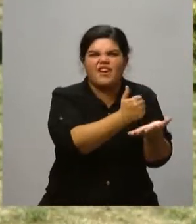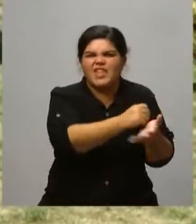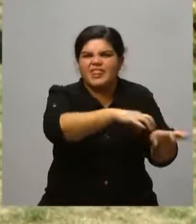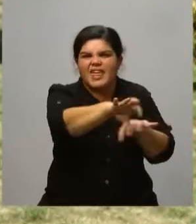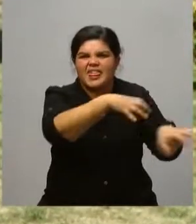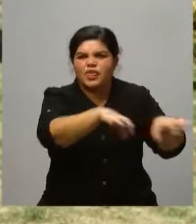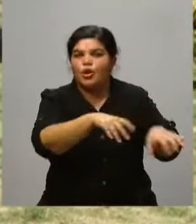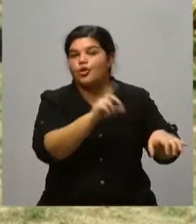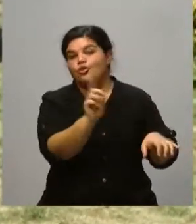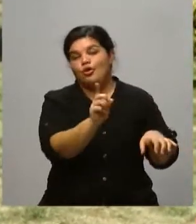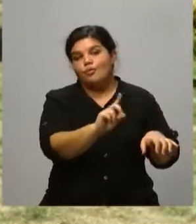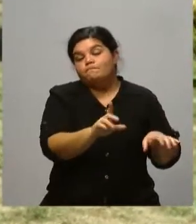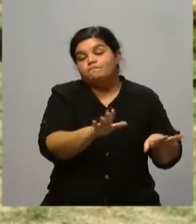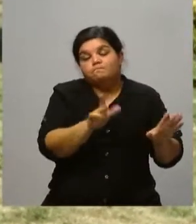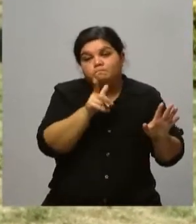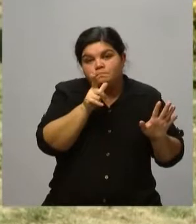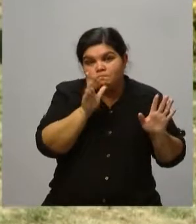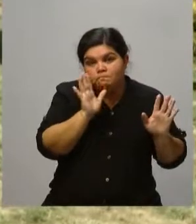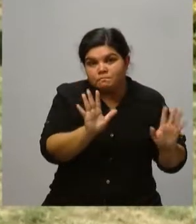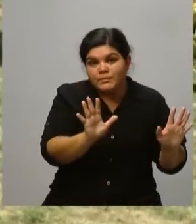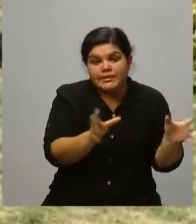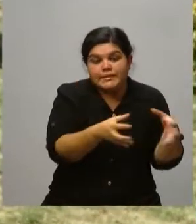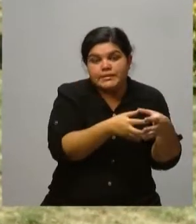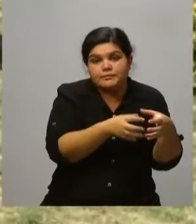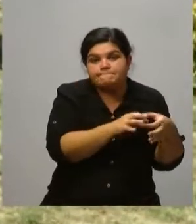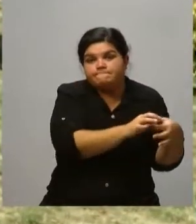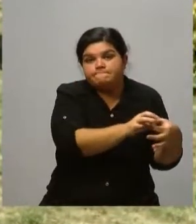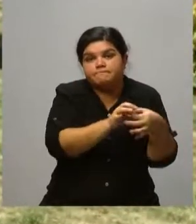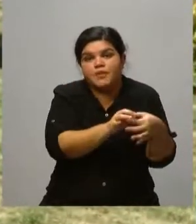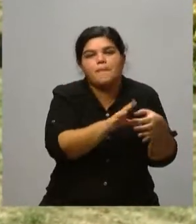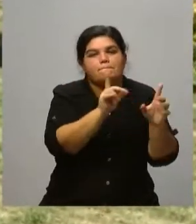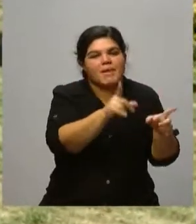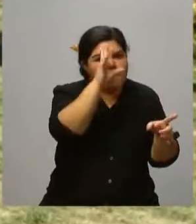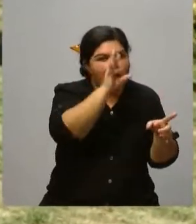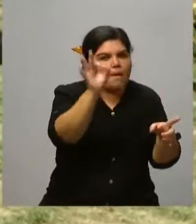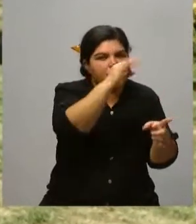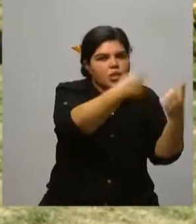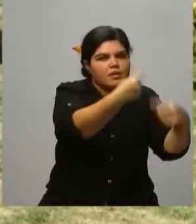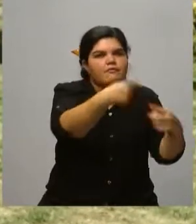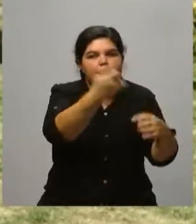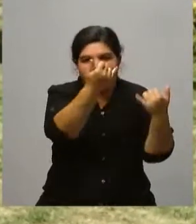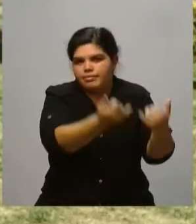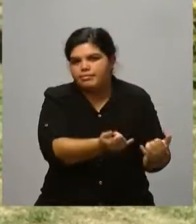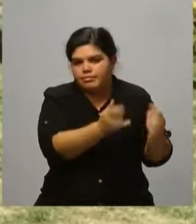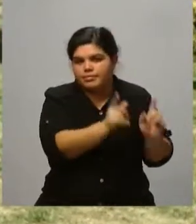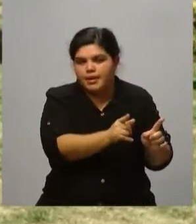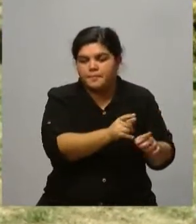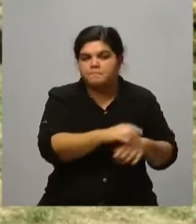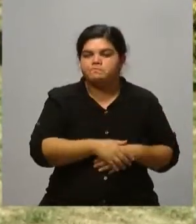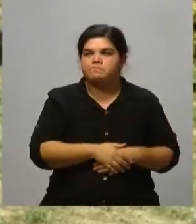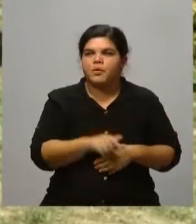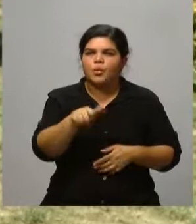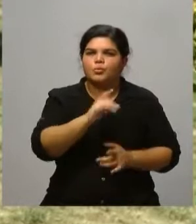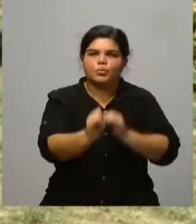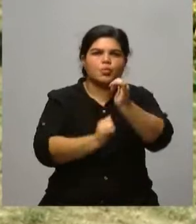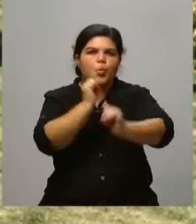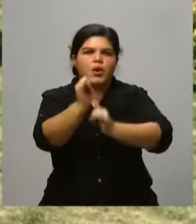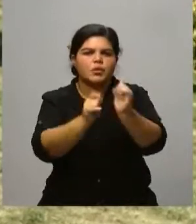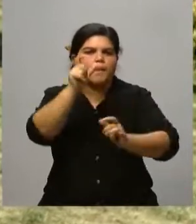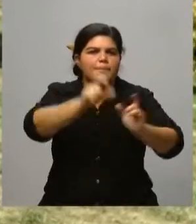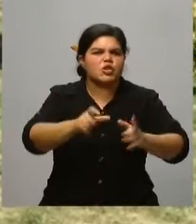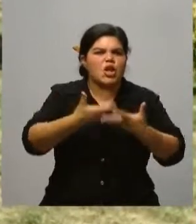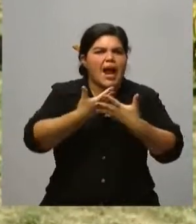va a negociar esa situación. ¿Qué posición van a tomar, en definitiva? Obviamente, qué posición van a tomar, pero también tienen que analizar cuáles son los que tienen